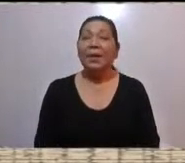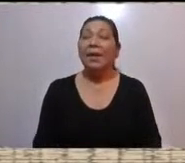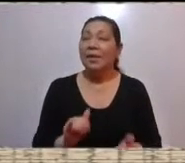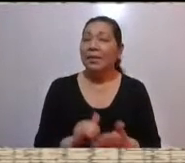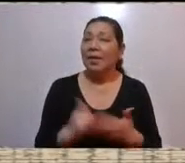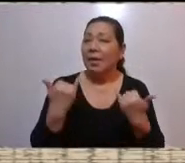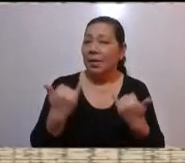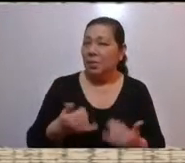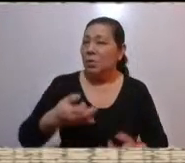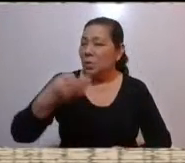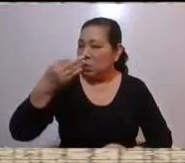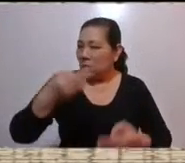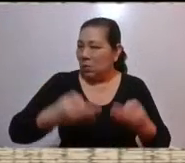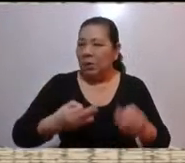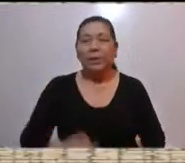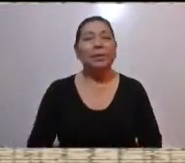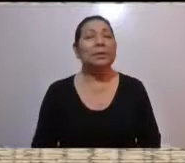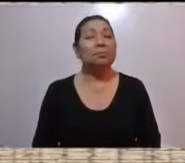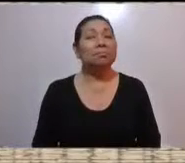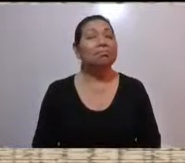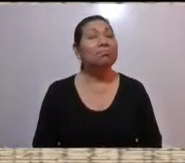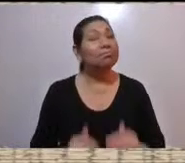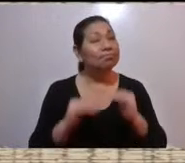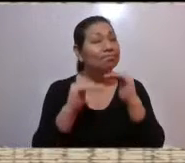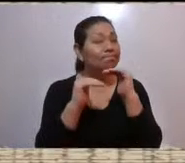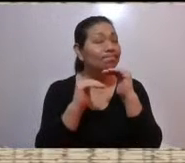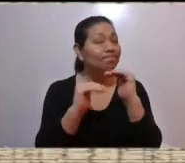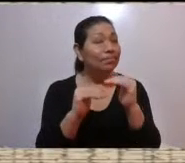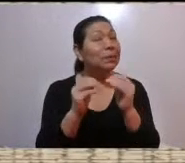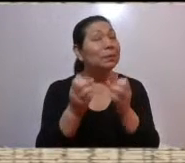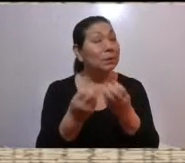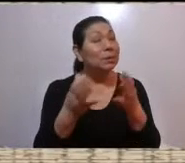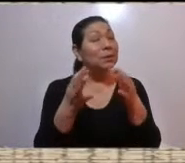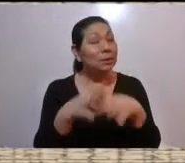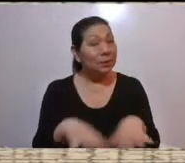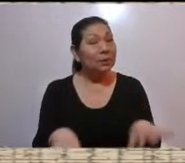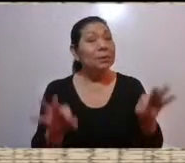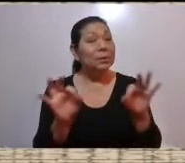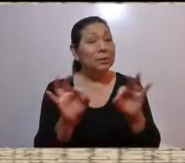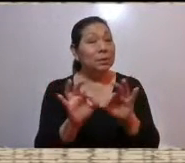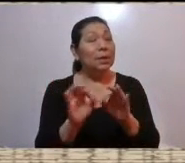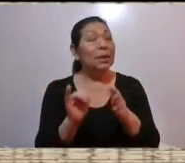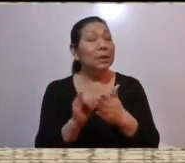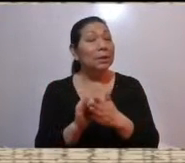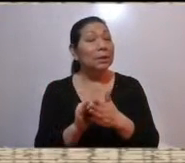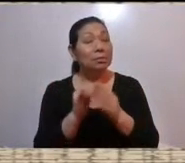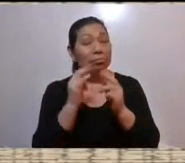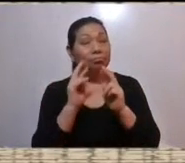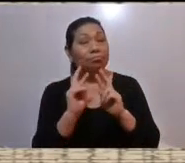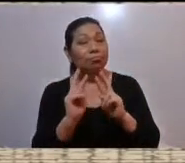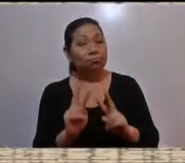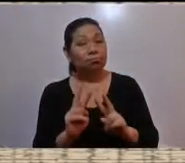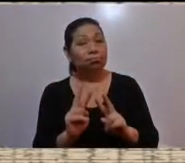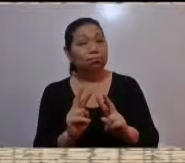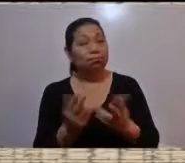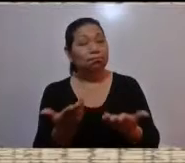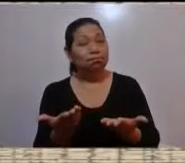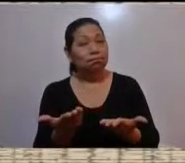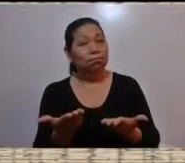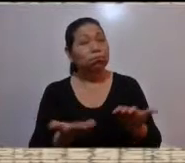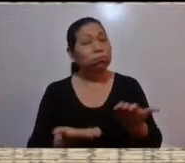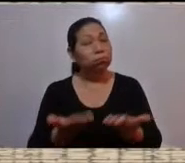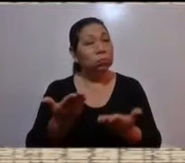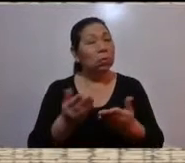Muy bien, considero que esta sentencia nos marca una situación bastante importante respecto a lo que es la visibilización